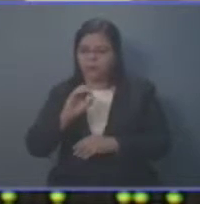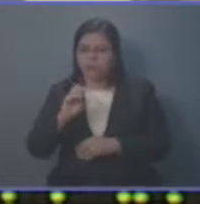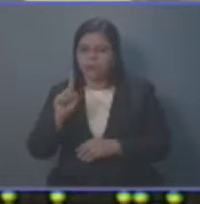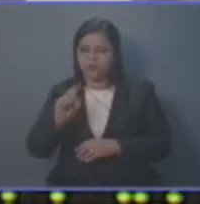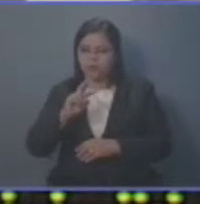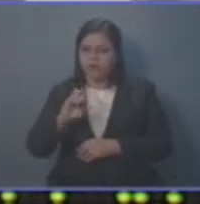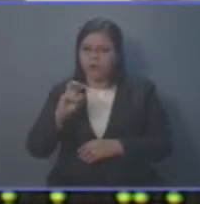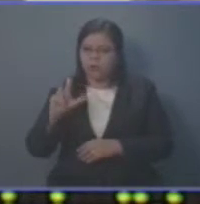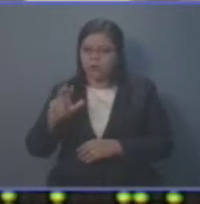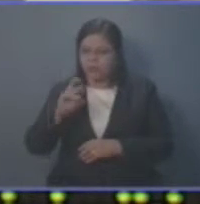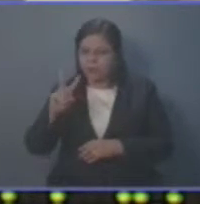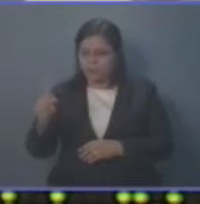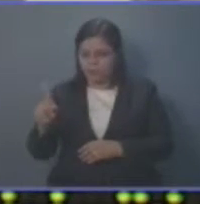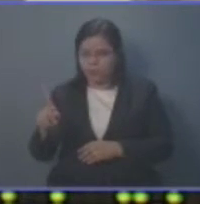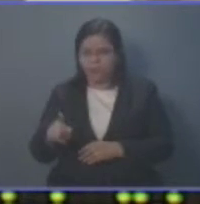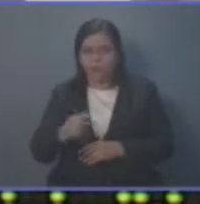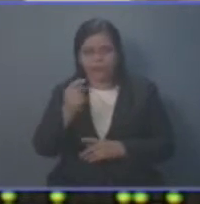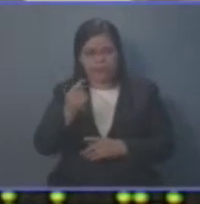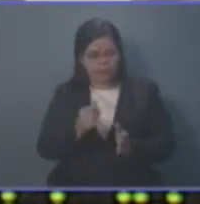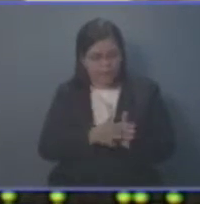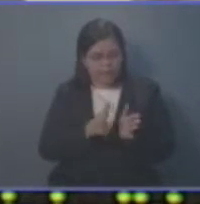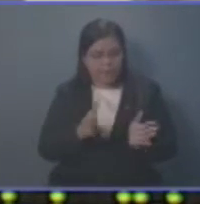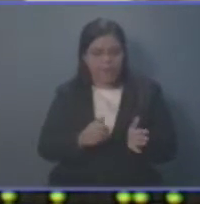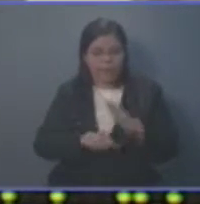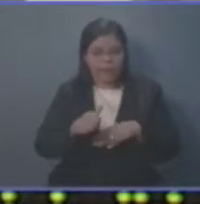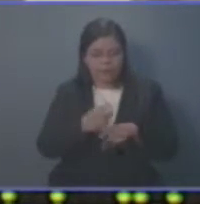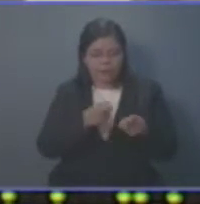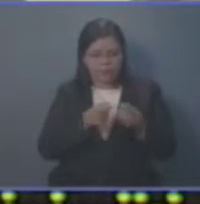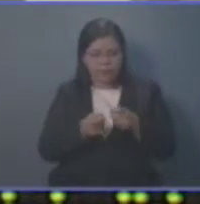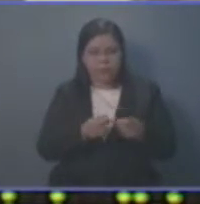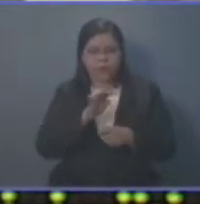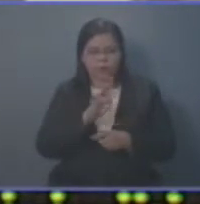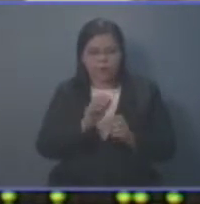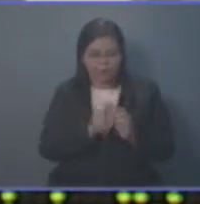4204-010321, fondo general, administración de desarrollo rural,